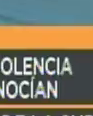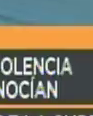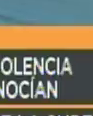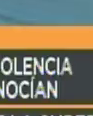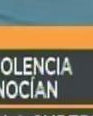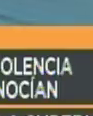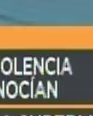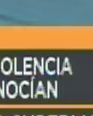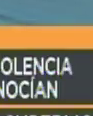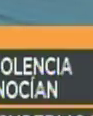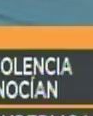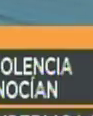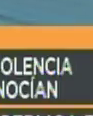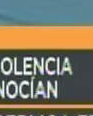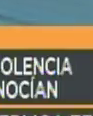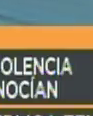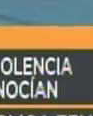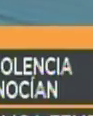región.